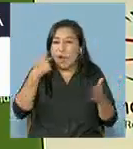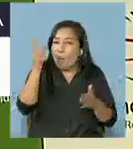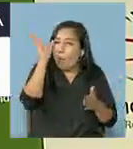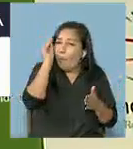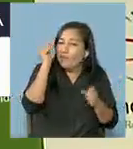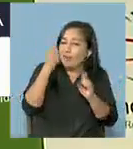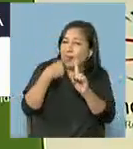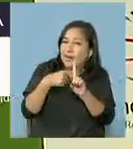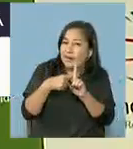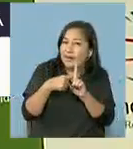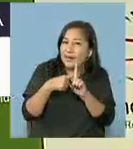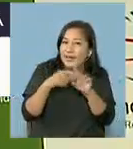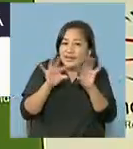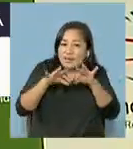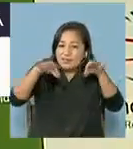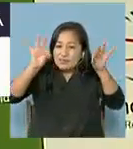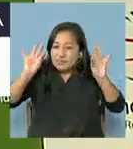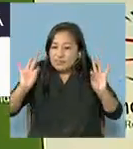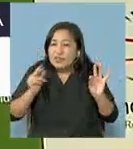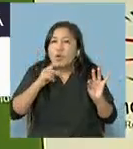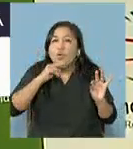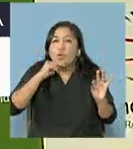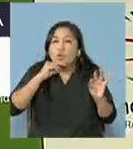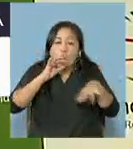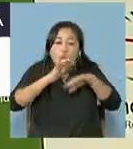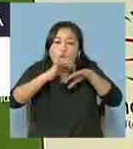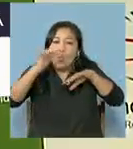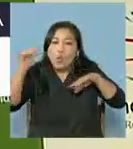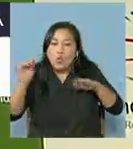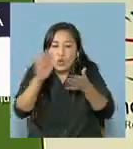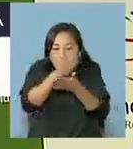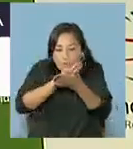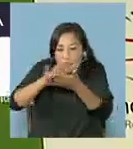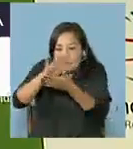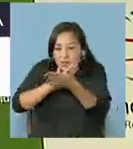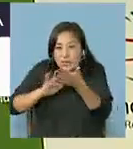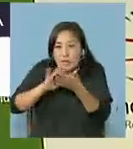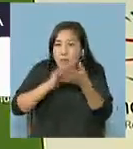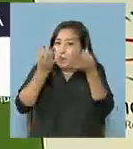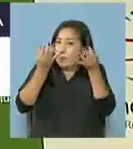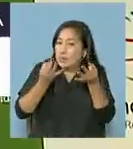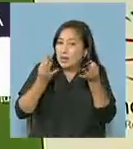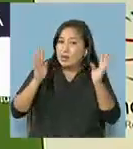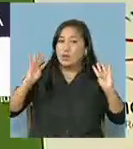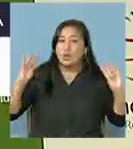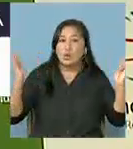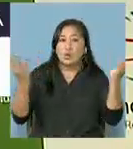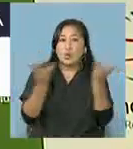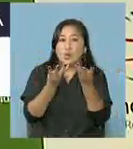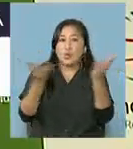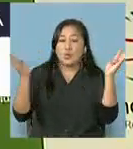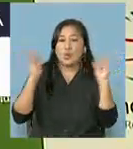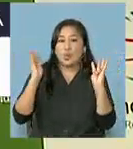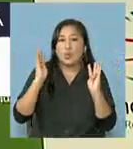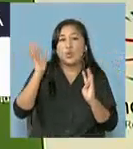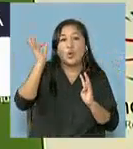ustedes que ese altar está hecho con láminas de oro, entonces es muy delicado el trabajo de limpieza. Todo el entorno de afuera, que eran los